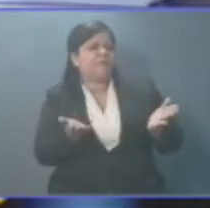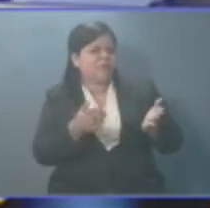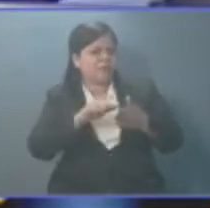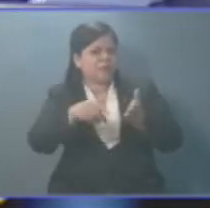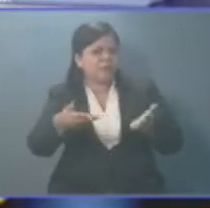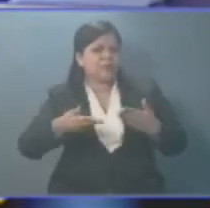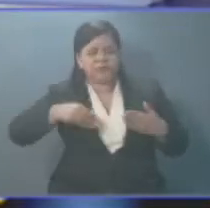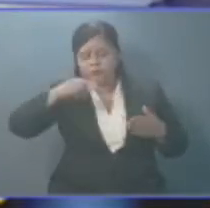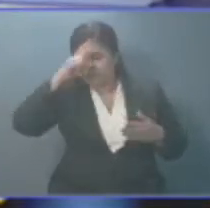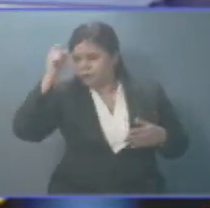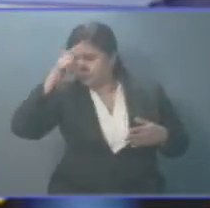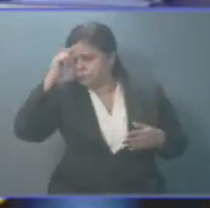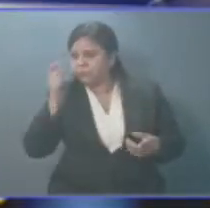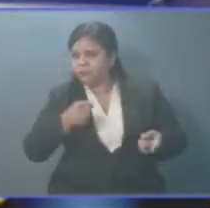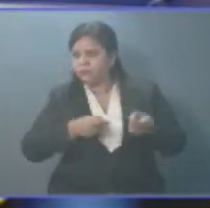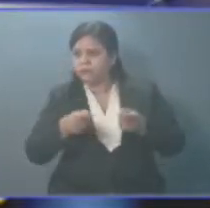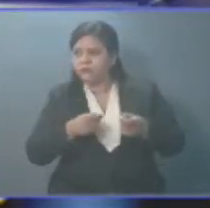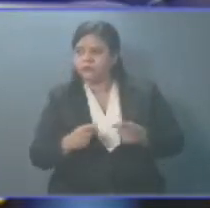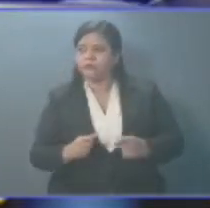al trabajo.